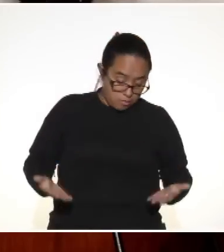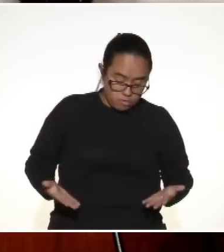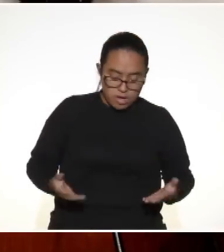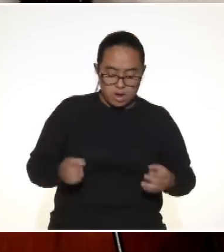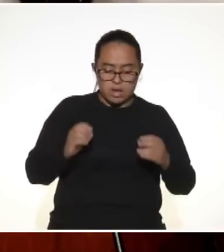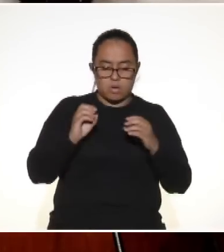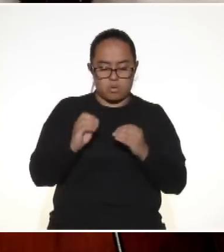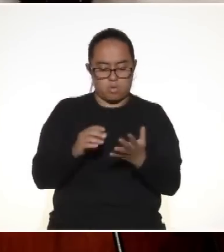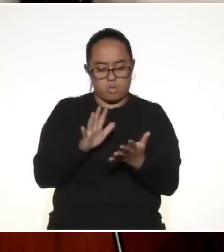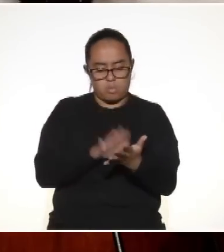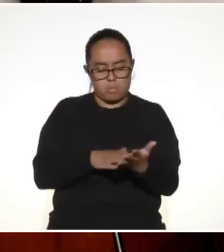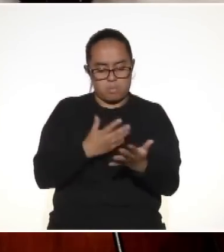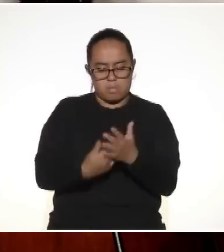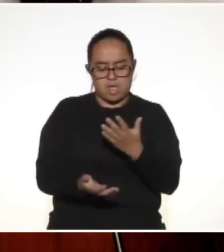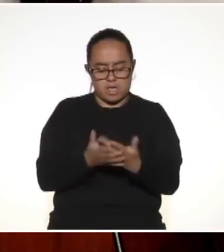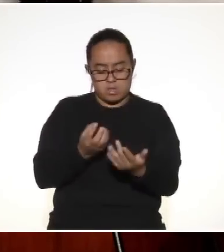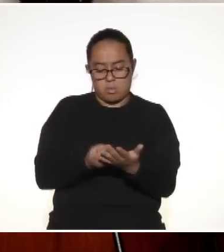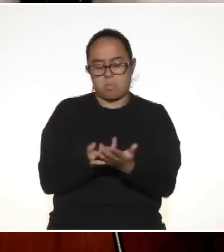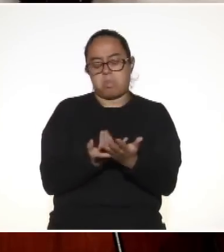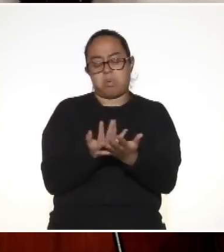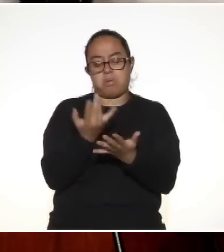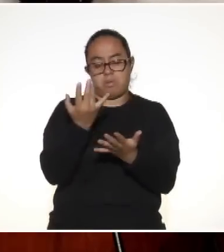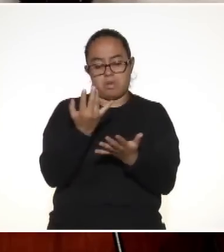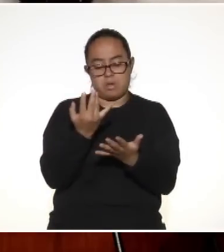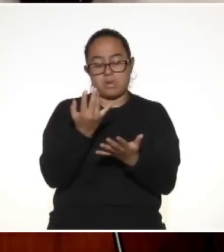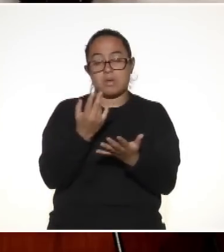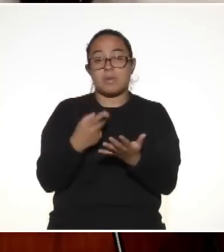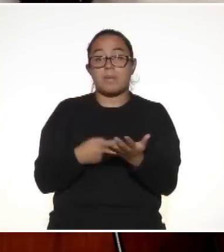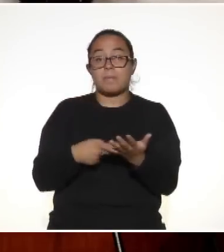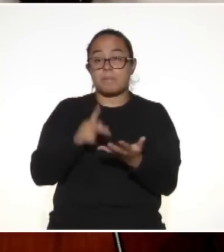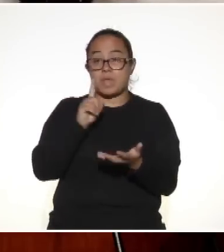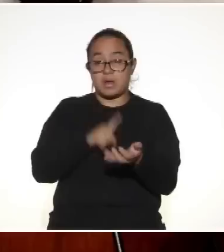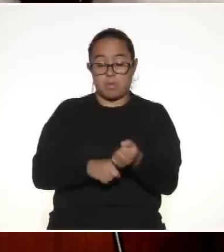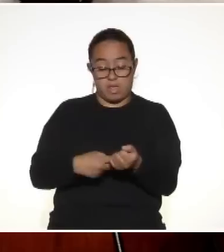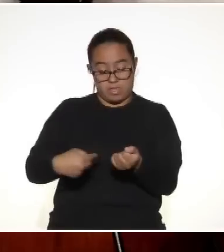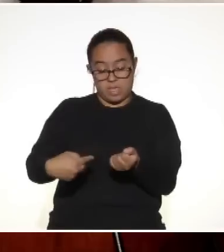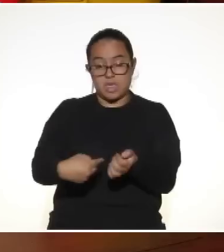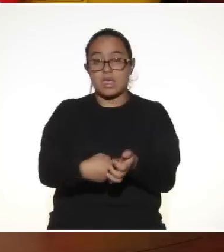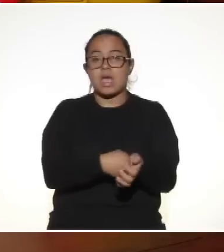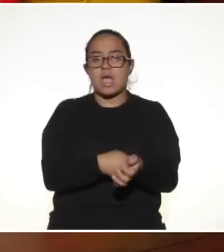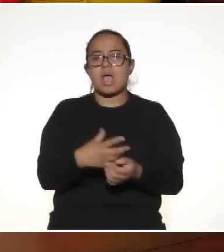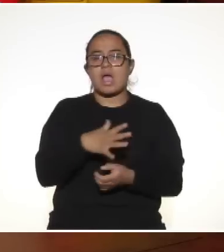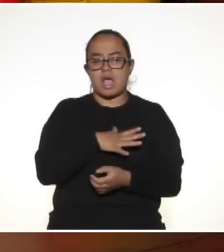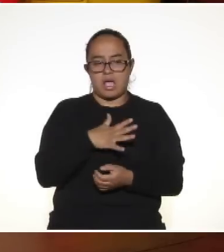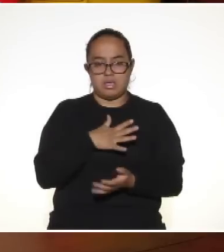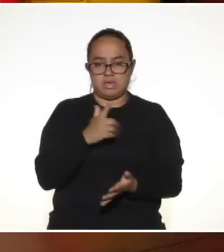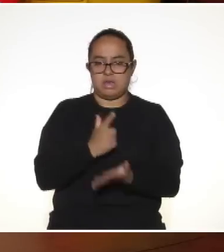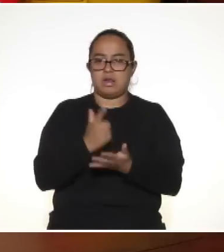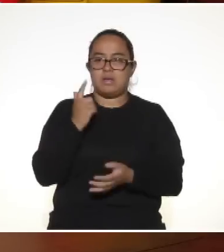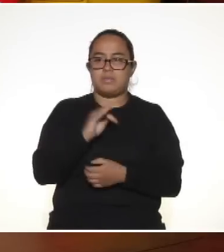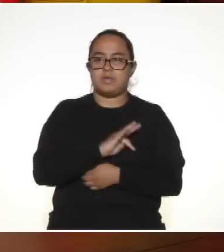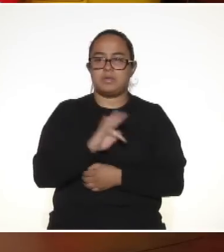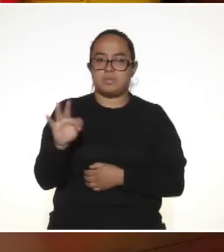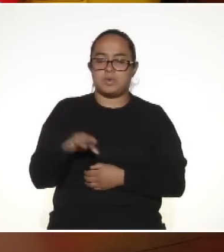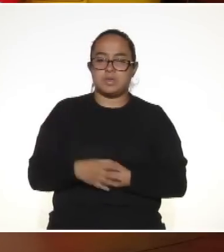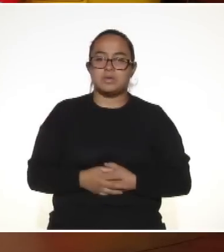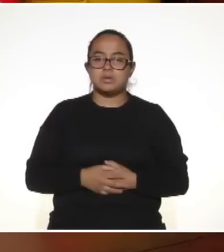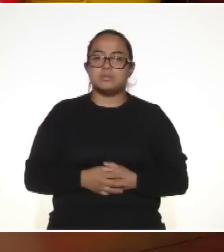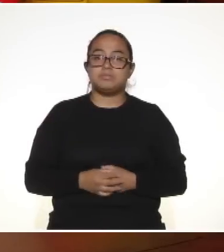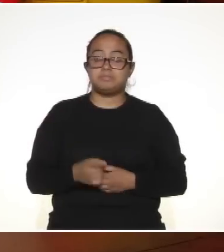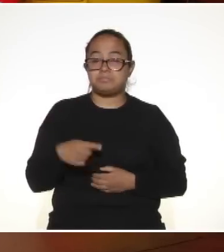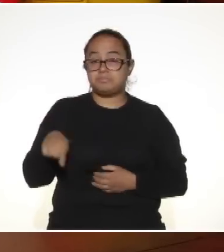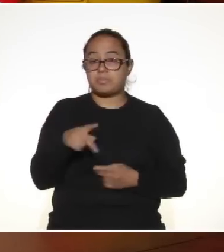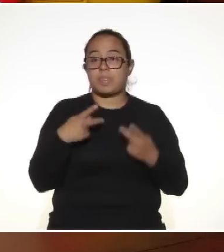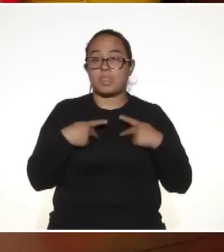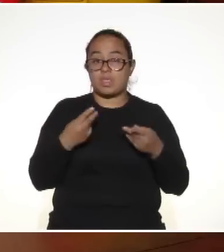donde entró. Por donde entró, por donde entró y por donde salió, pero la quemadura llega a ser extremadamente grave. Eso es que poca gente lo